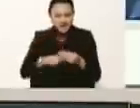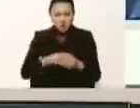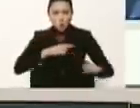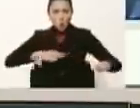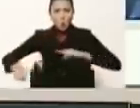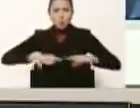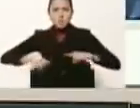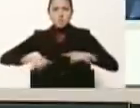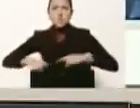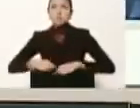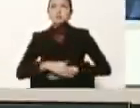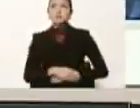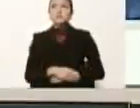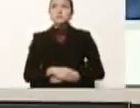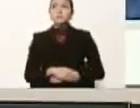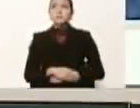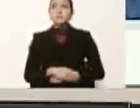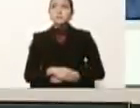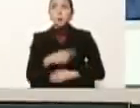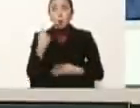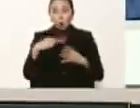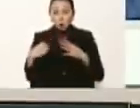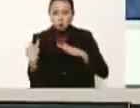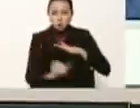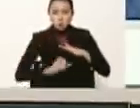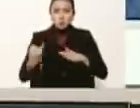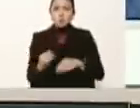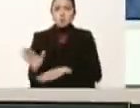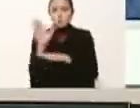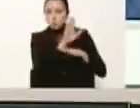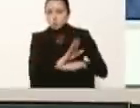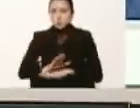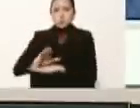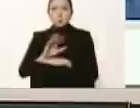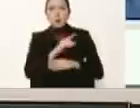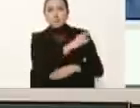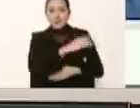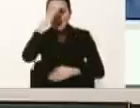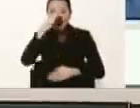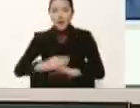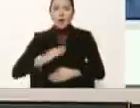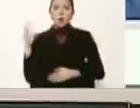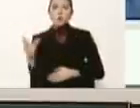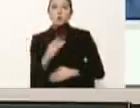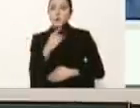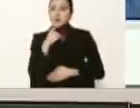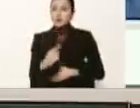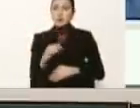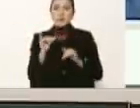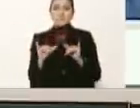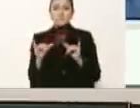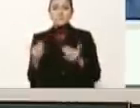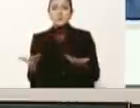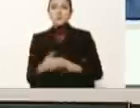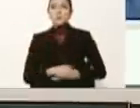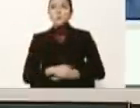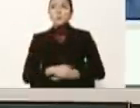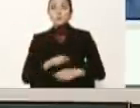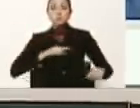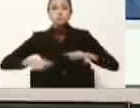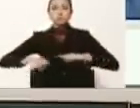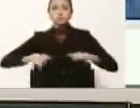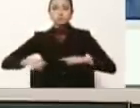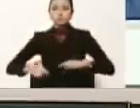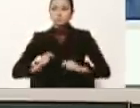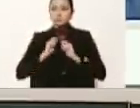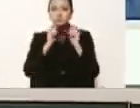coordinaciones con organismos de seguridad, con la Fuerza Armada de Colombia, dicho por ellos mismos, a establecer coordinaciones. No